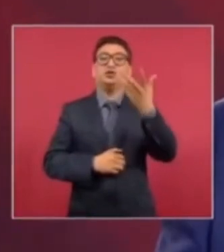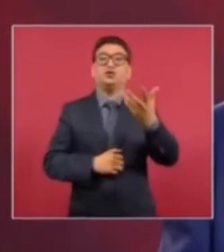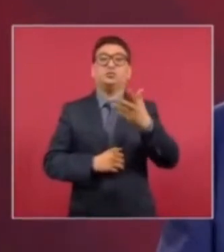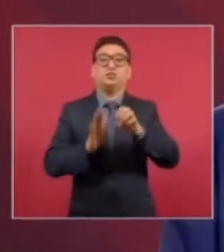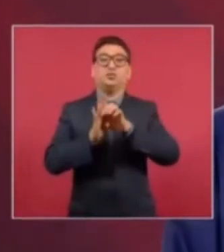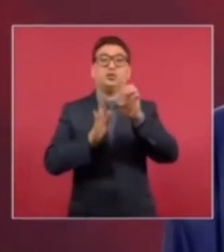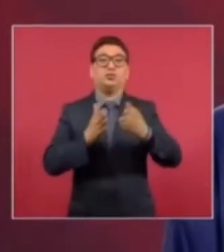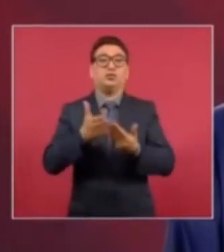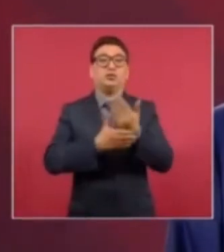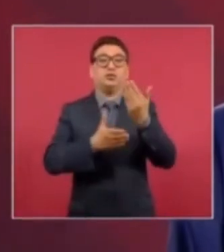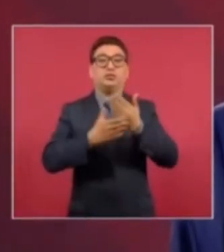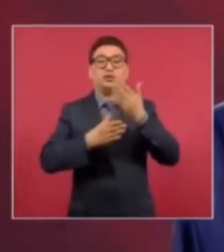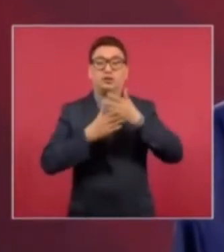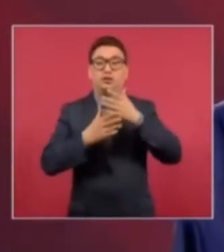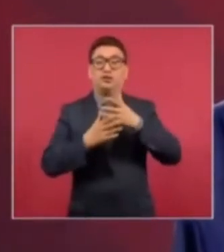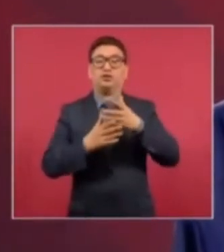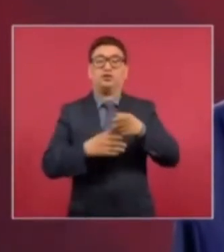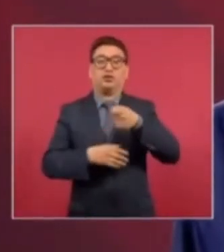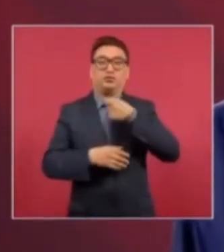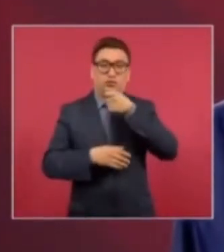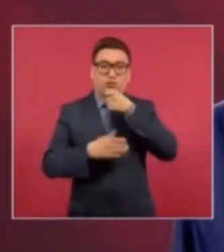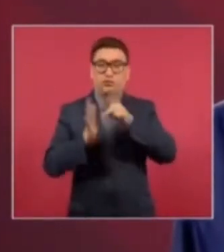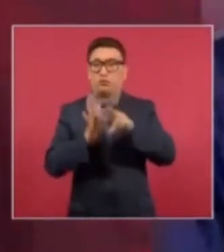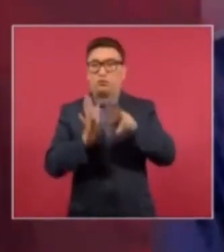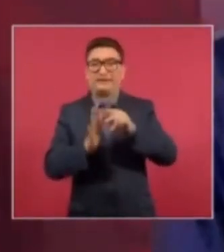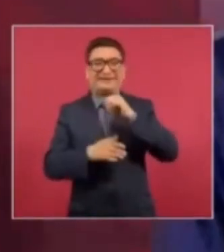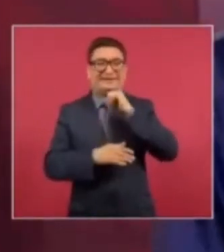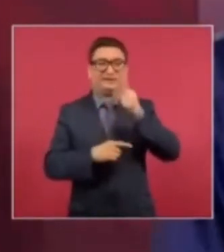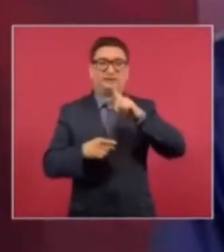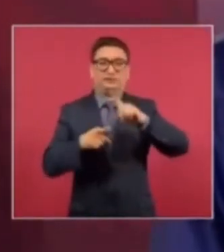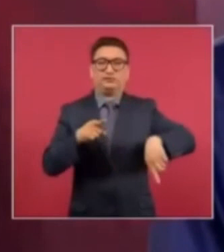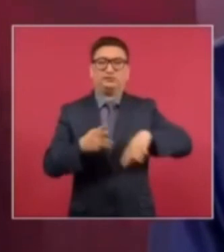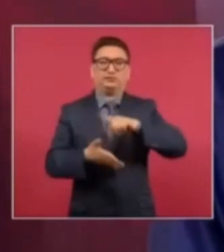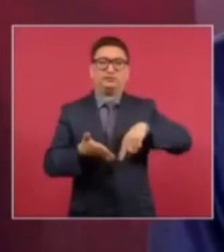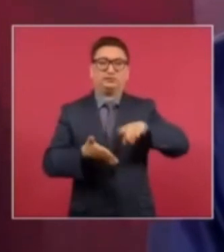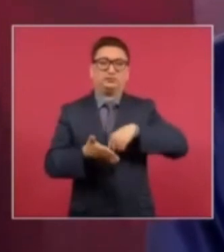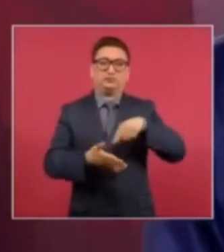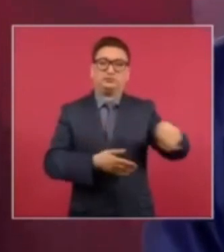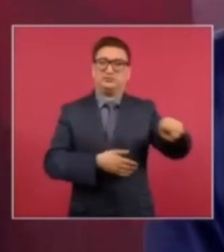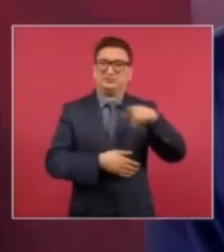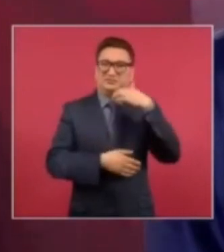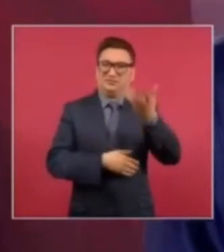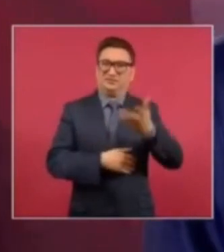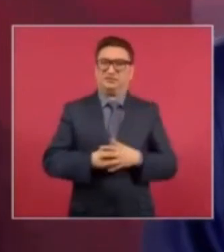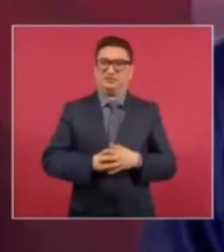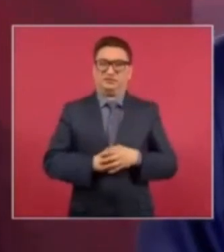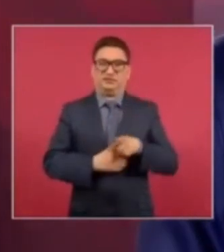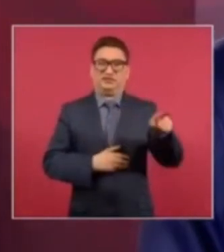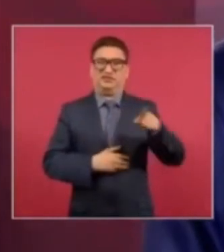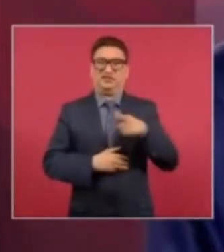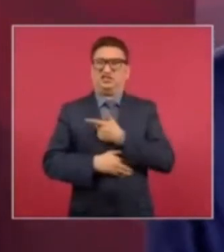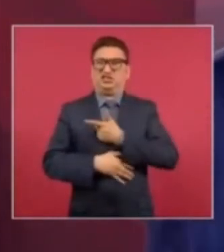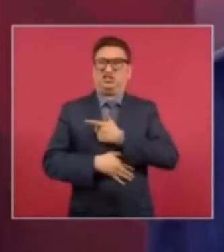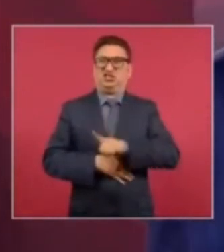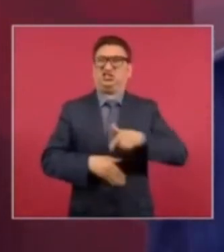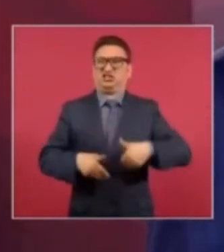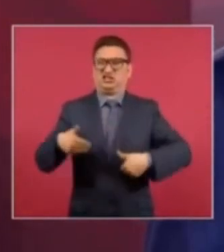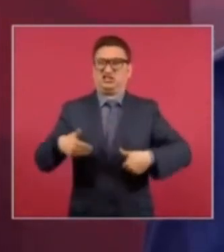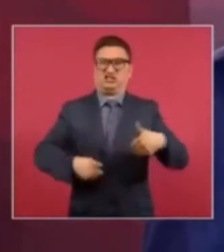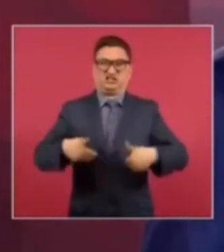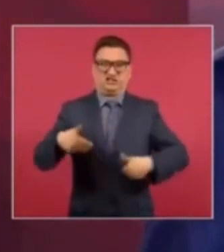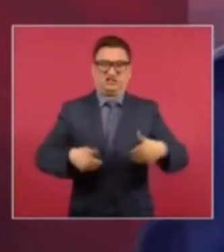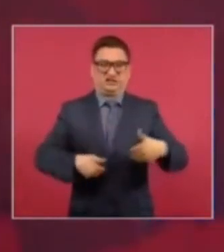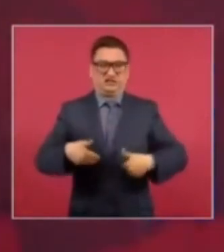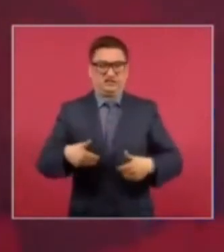que cuando la gente trabajadora sale a las calles y ahí empieza su día, pues ya están ahí, la pueden comprar